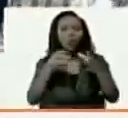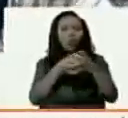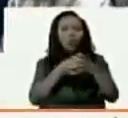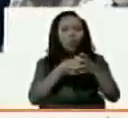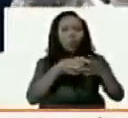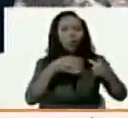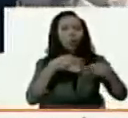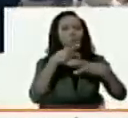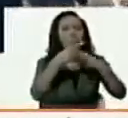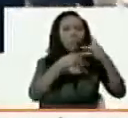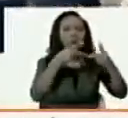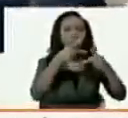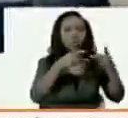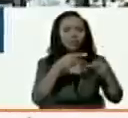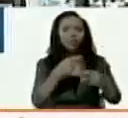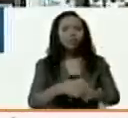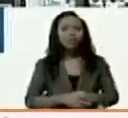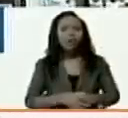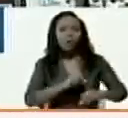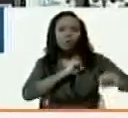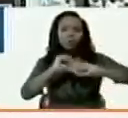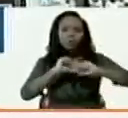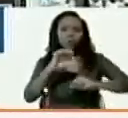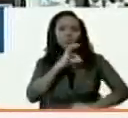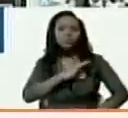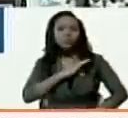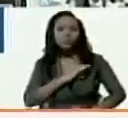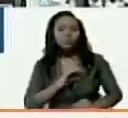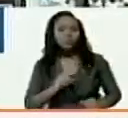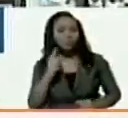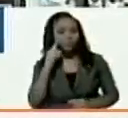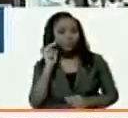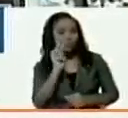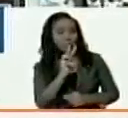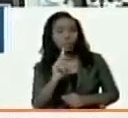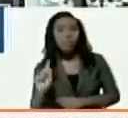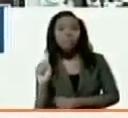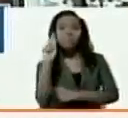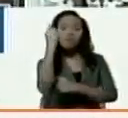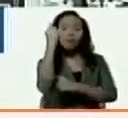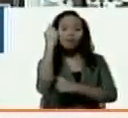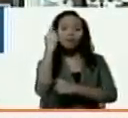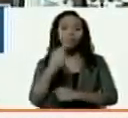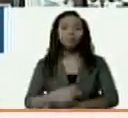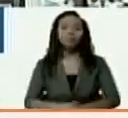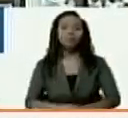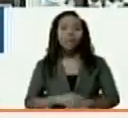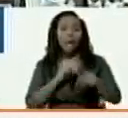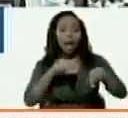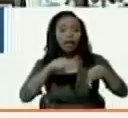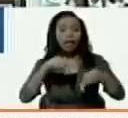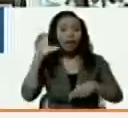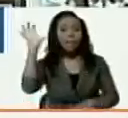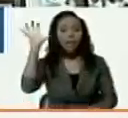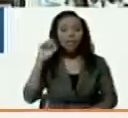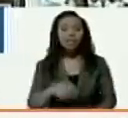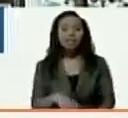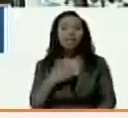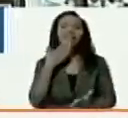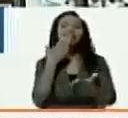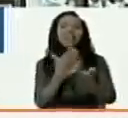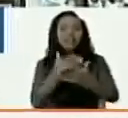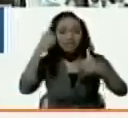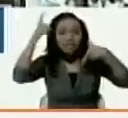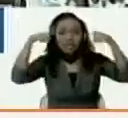Son todos los partidos, son los movimientos sociales tomados en cuenta por primera vez en este país. Gracias Hugo Chávez,